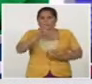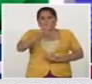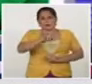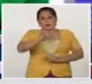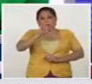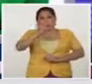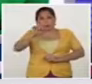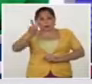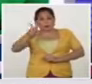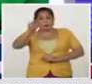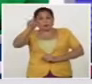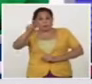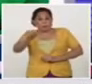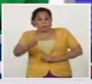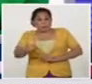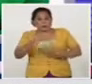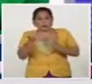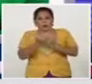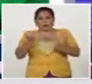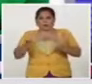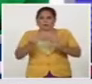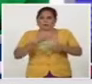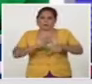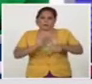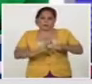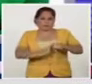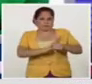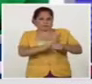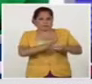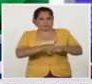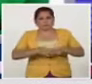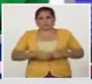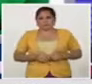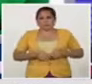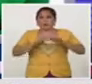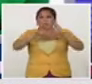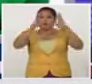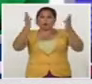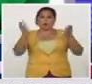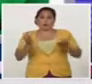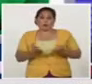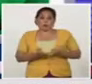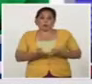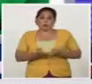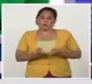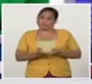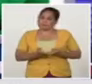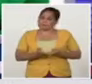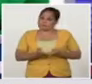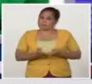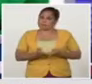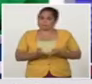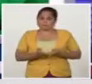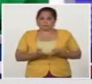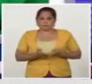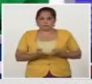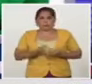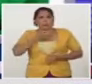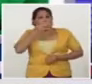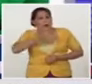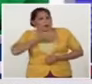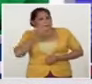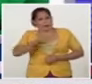728.992 personas se diagnosticaron con la enfermedad en el mundo. Uno pudiera decir, pero oiga, y todo lo que se está haciendo, y